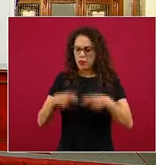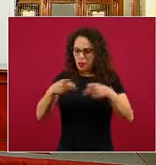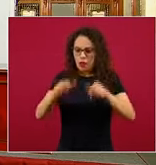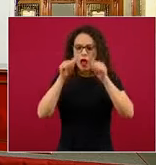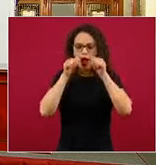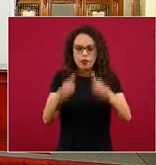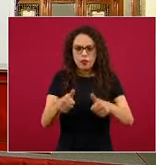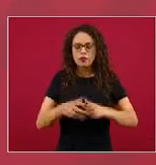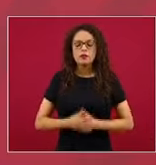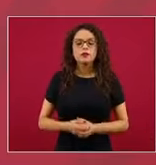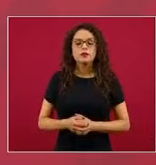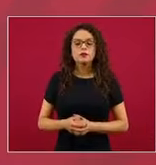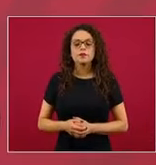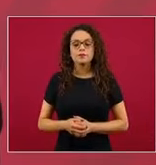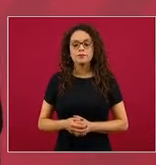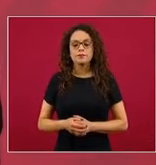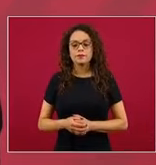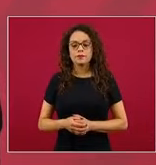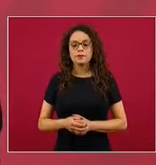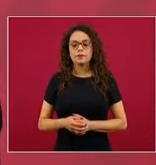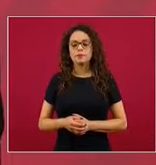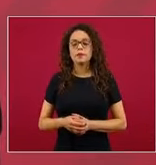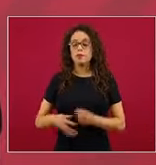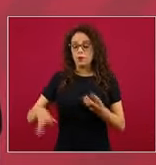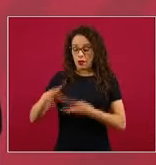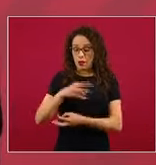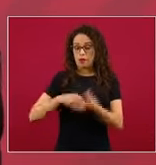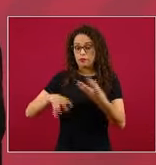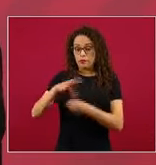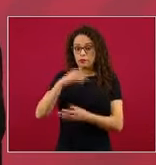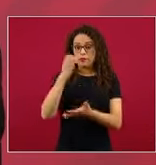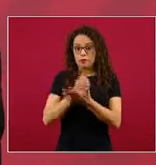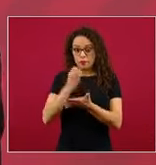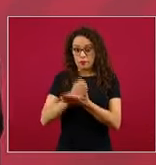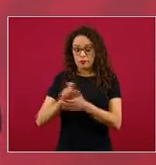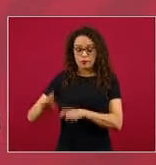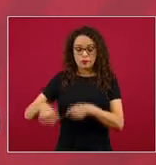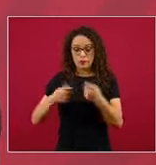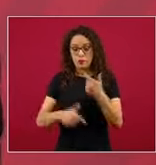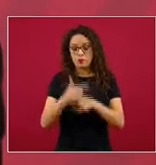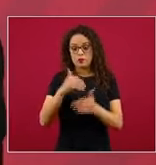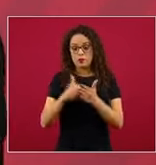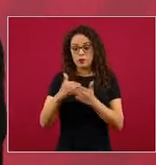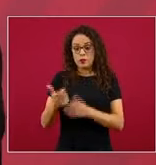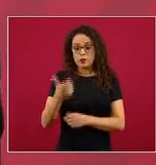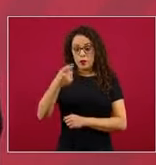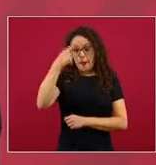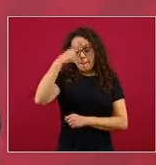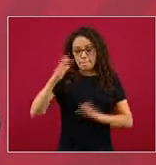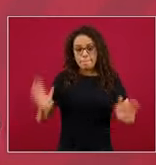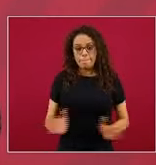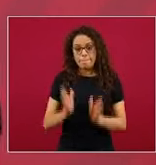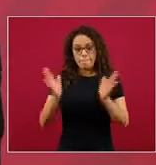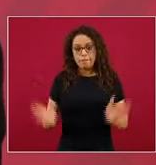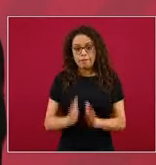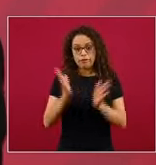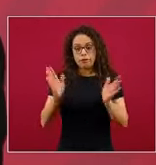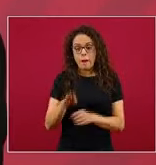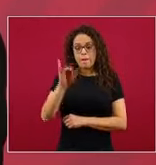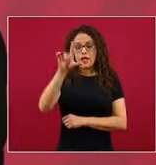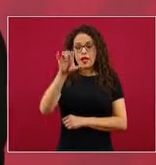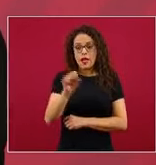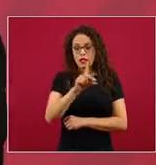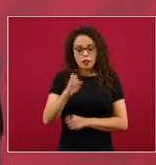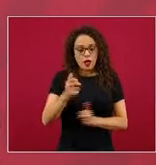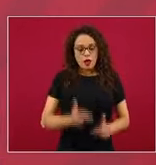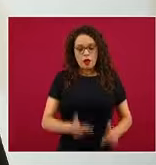Reactivamos la economía de las y los contrerenses, invertimos casi 12 millones de pesos para incentivar la economía de miles de comercios que han sido afectados durante